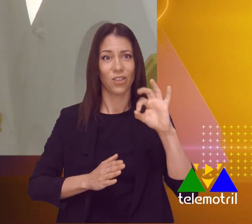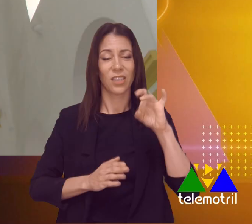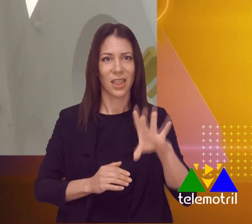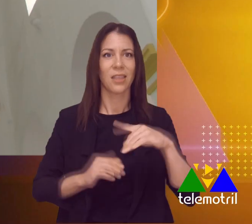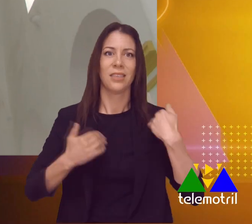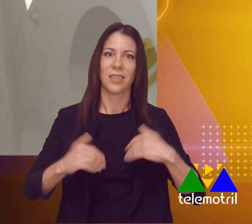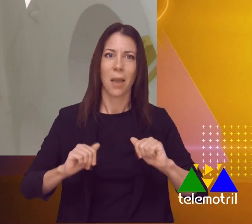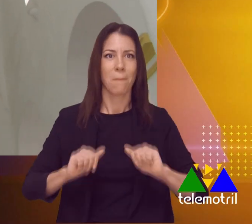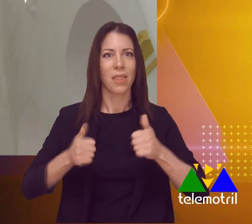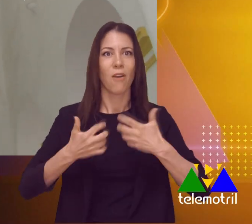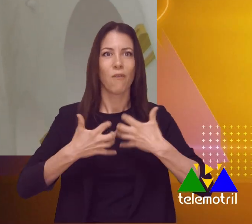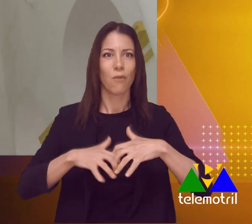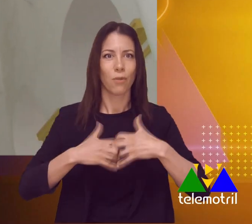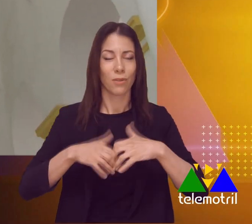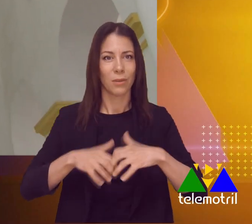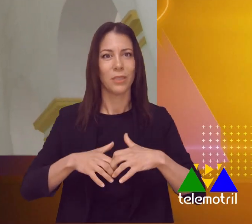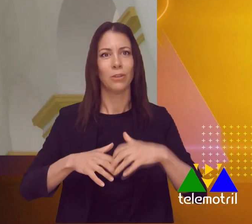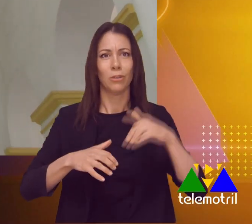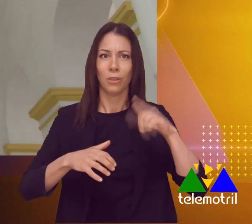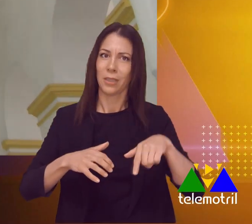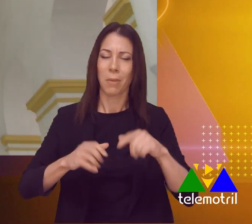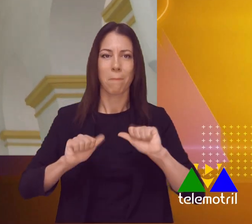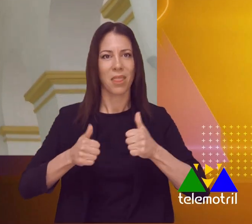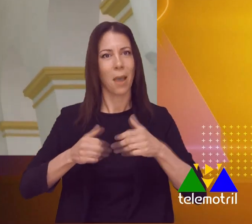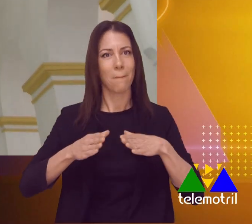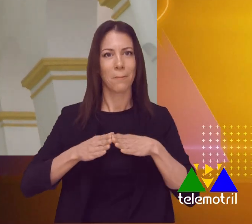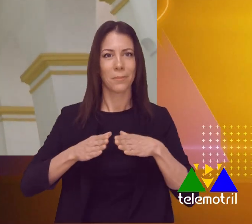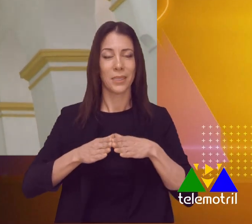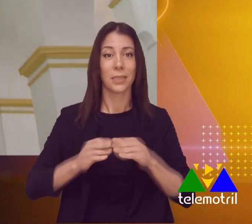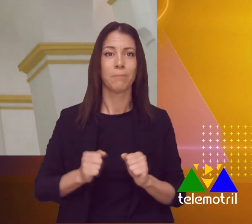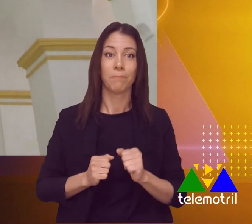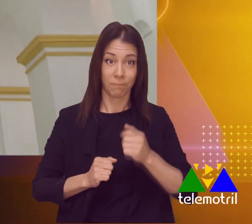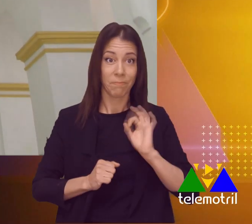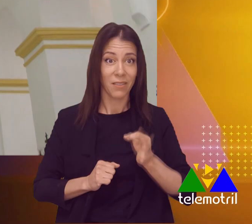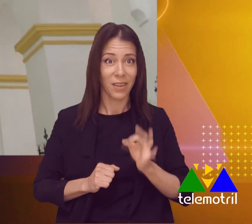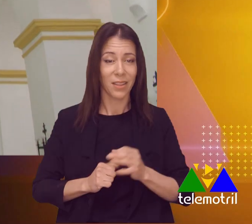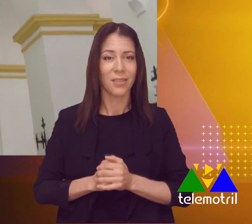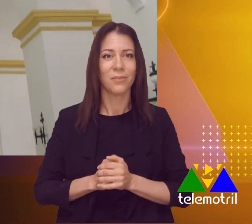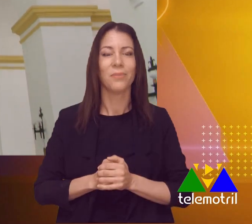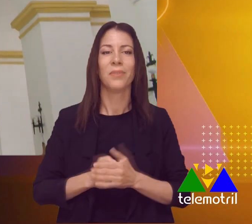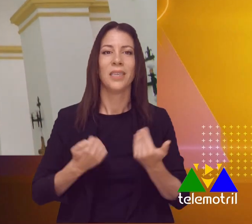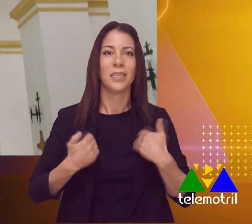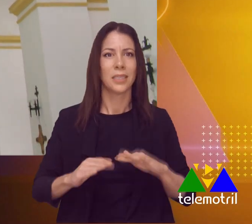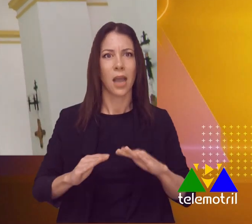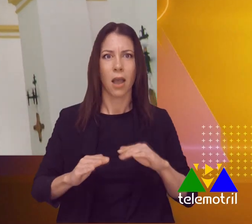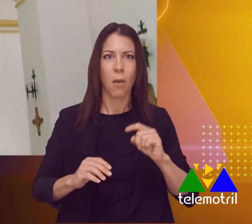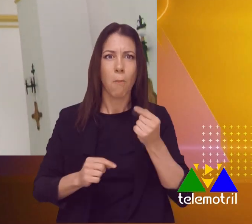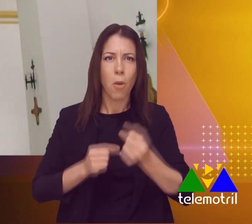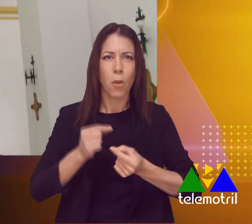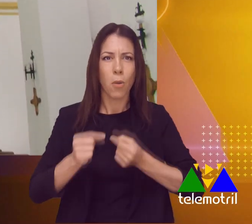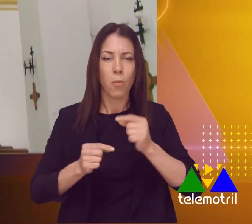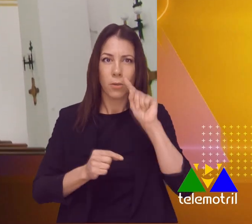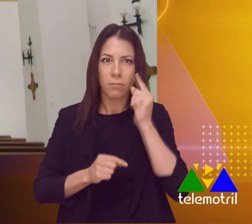ya en funcionamiento, se pone a culto, ¿verdad? La verdad es que ya hemos ido descubriendo un